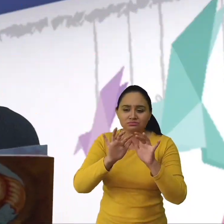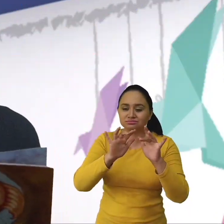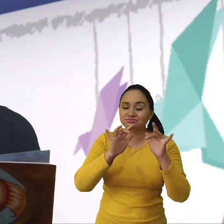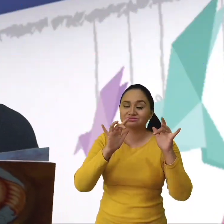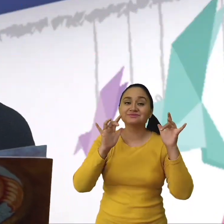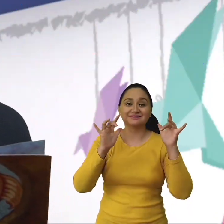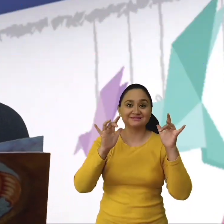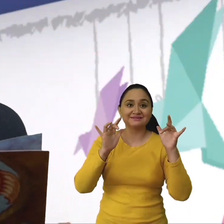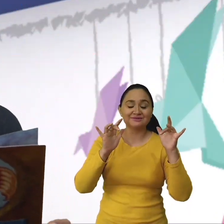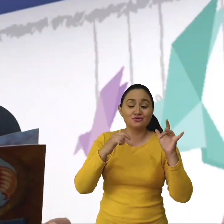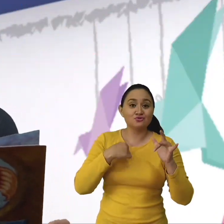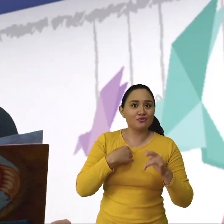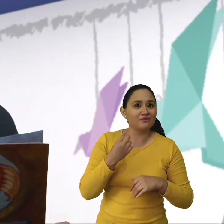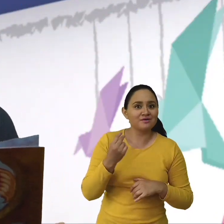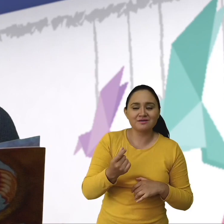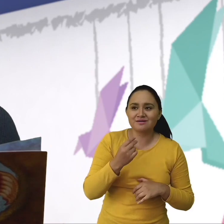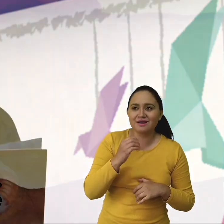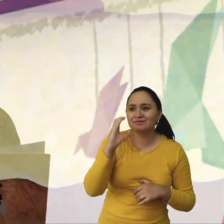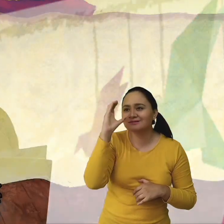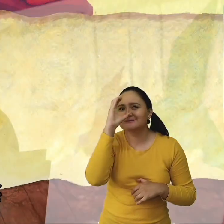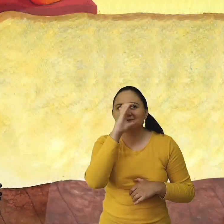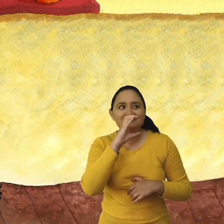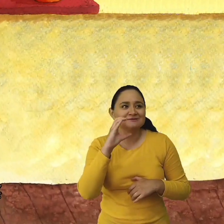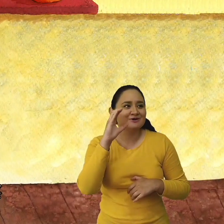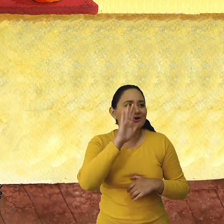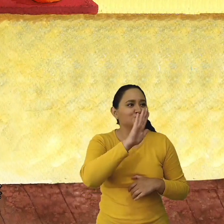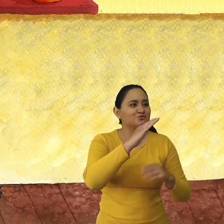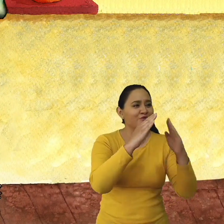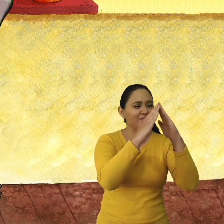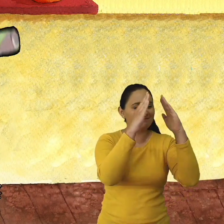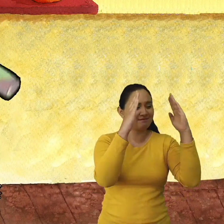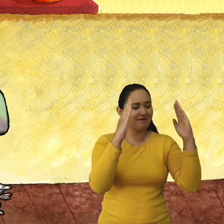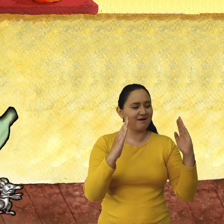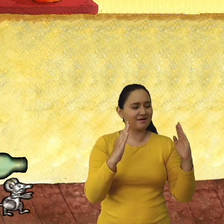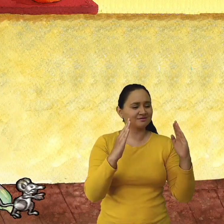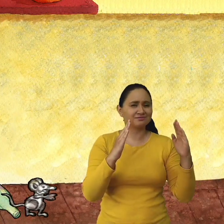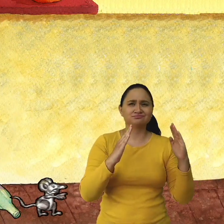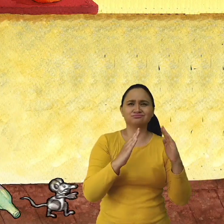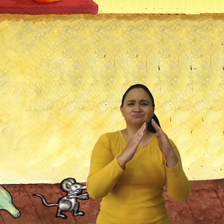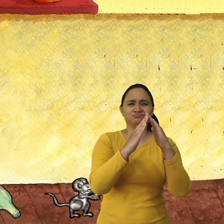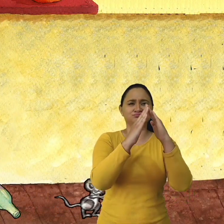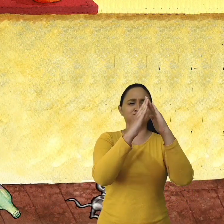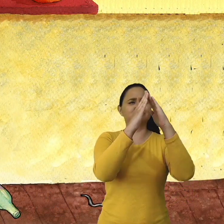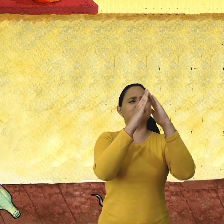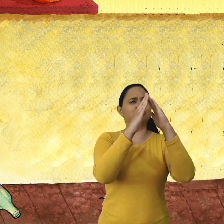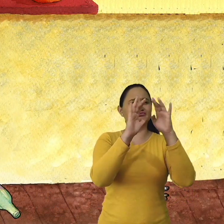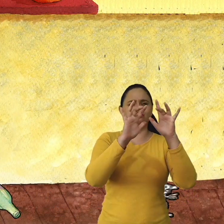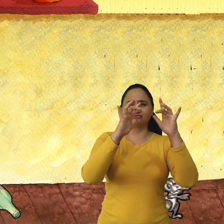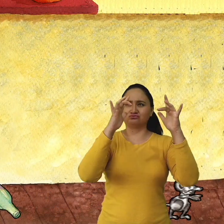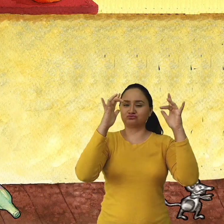Enseguida le busqué un lugar para construir su reino y encontré una gorda garrafa de vino.